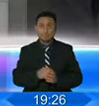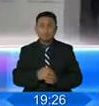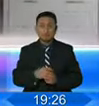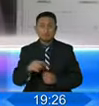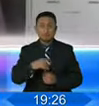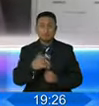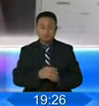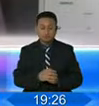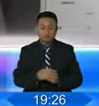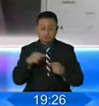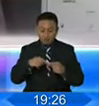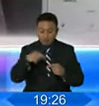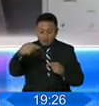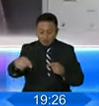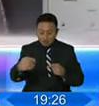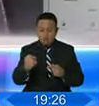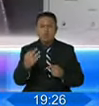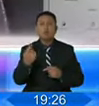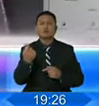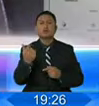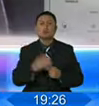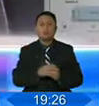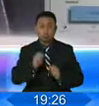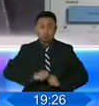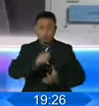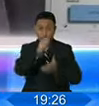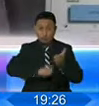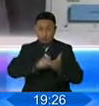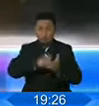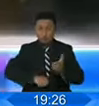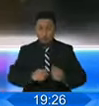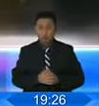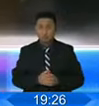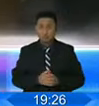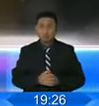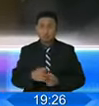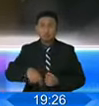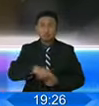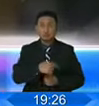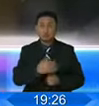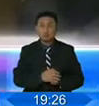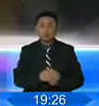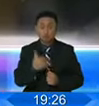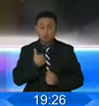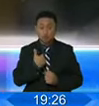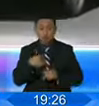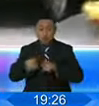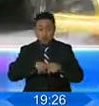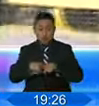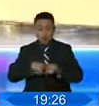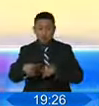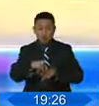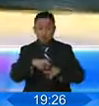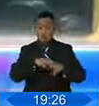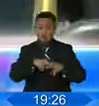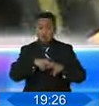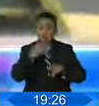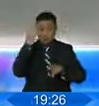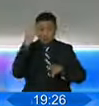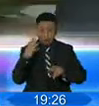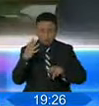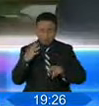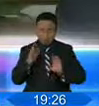cuánto le costará la carrera. Puede utilizar tarjeta de crédito. Ellos dicen no ser competencia desleal para el taxismo